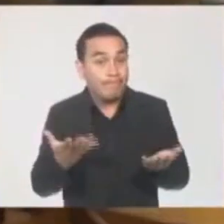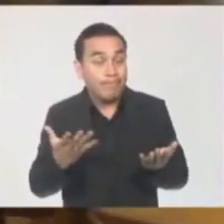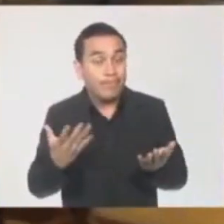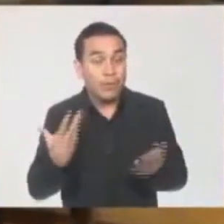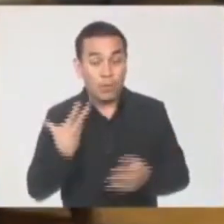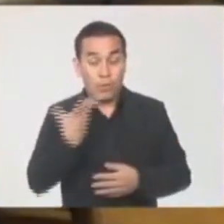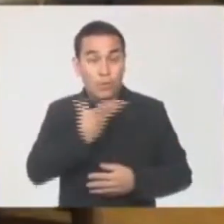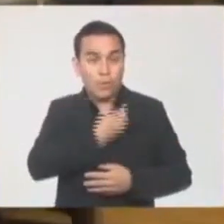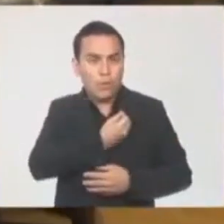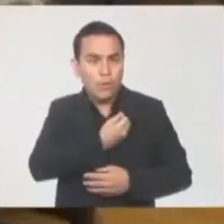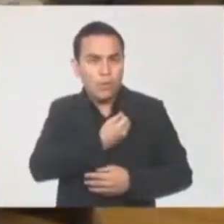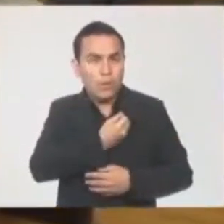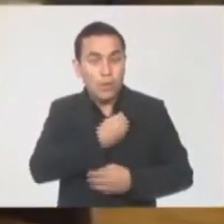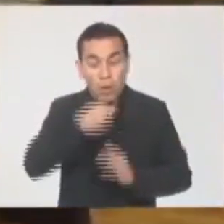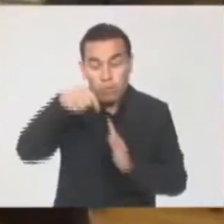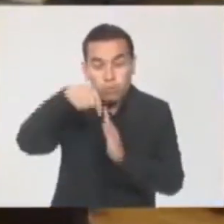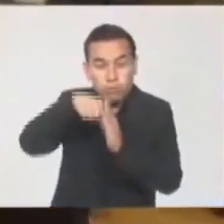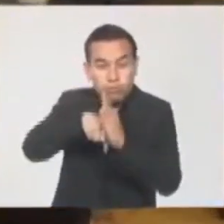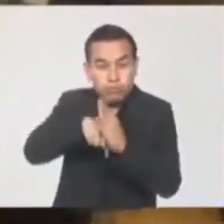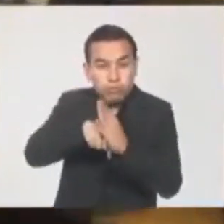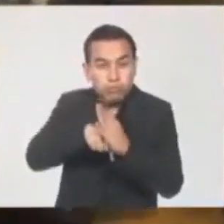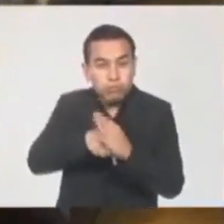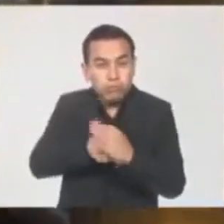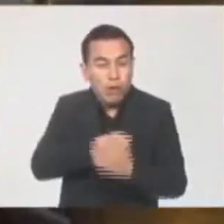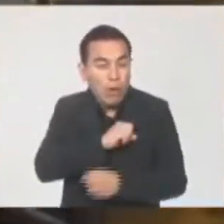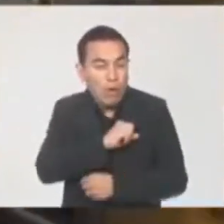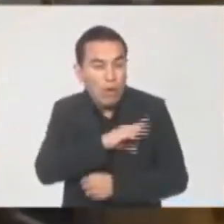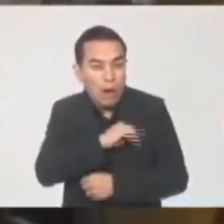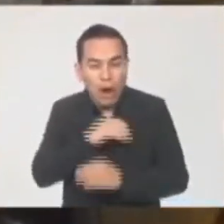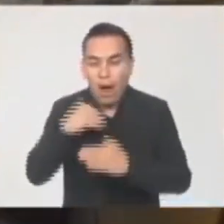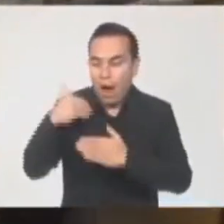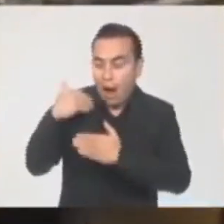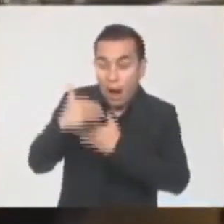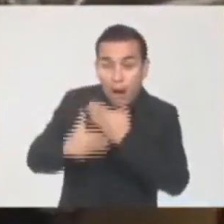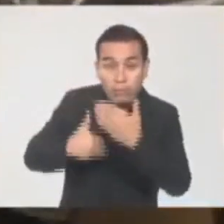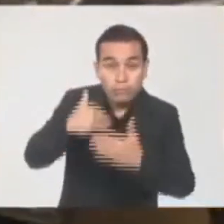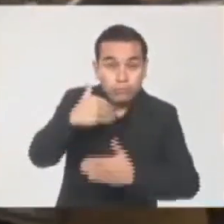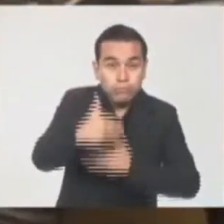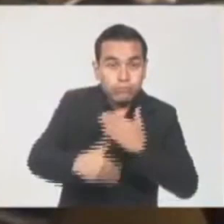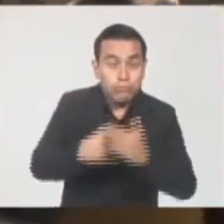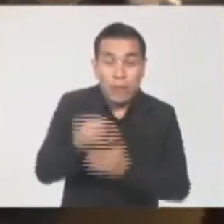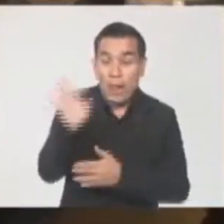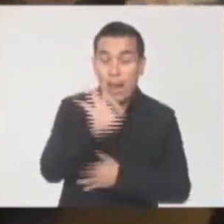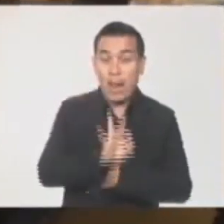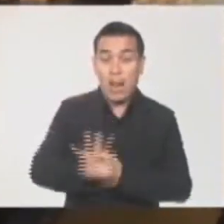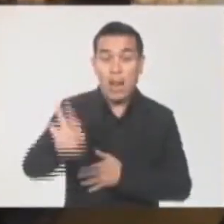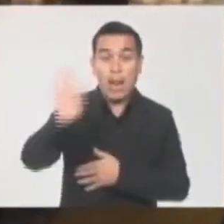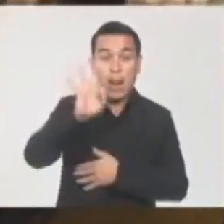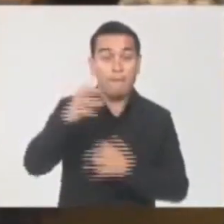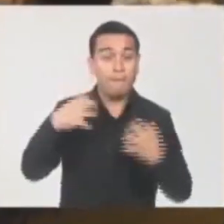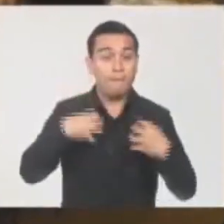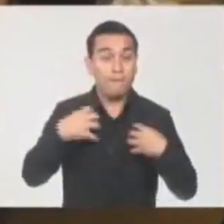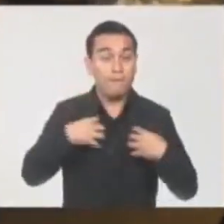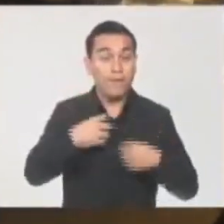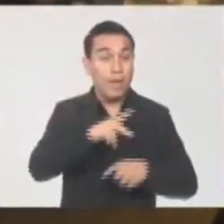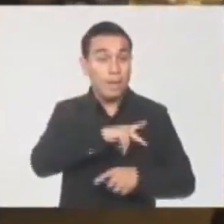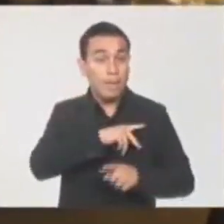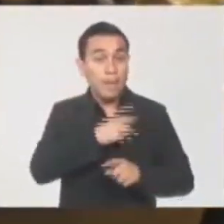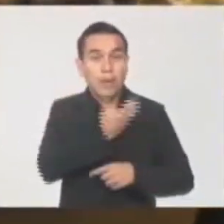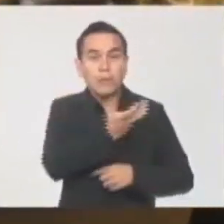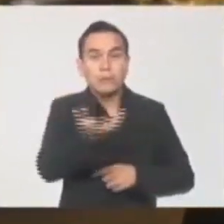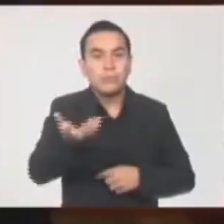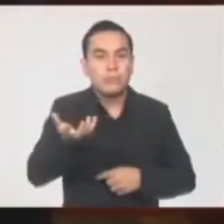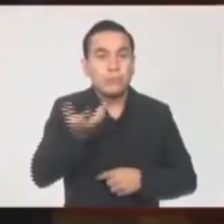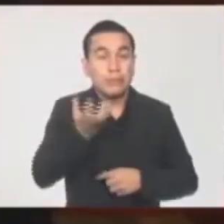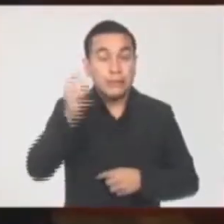corazón sabemos que tenemos que enfrentarnos a ese proceso para convertirnos en una mejor versión de nosotros mismos.